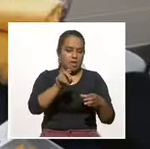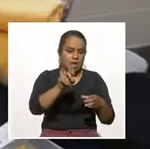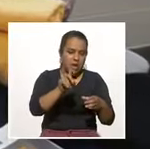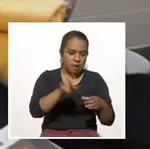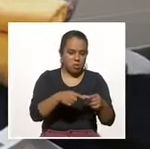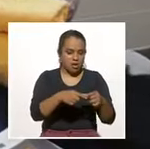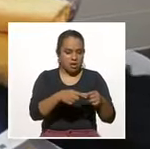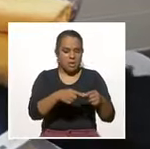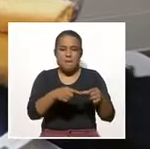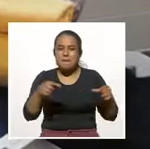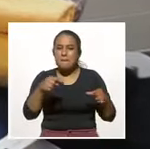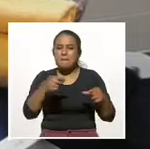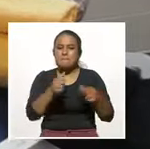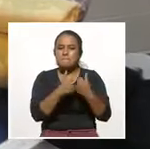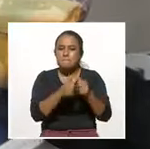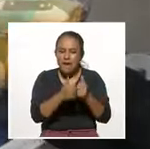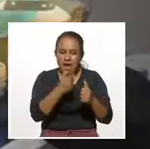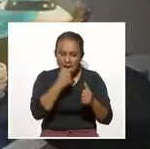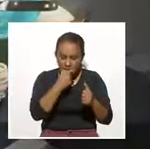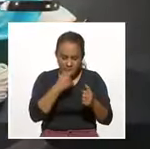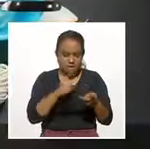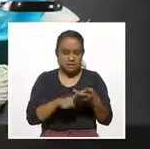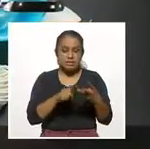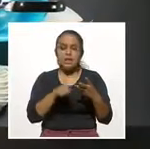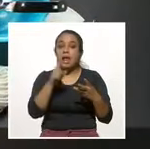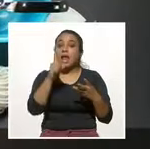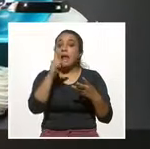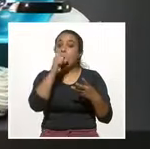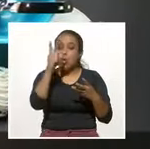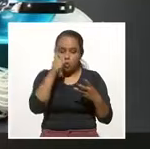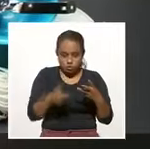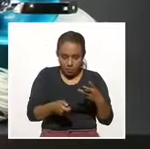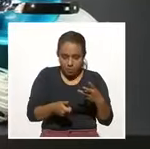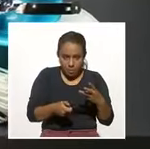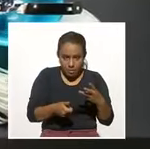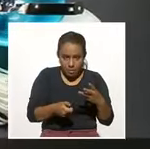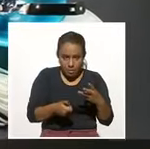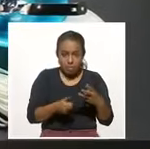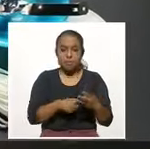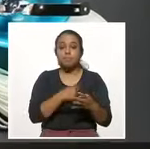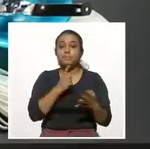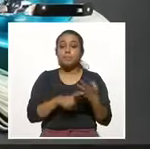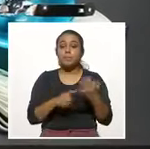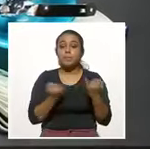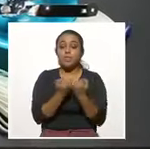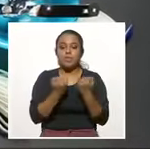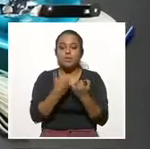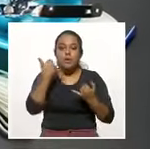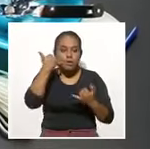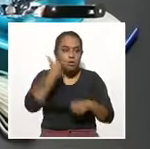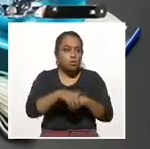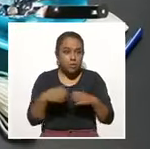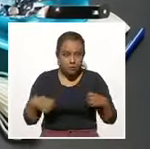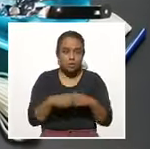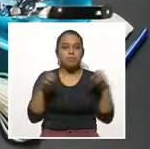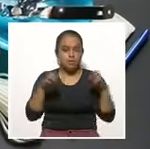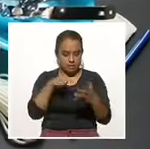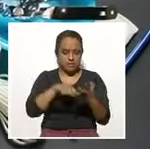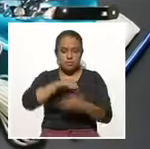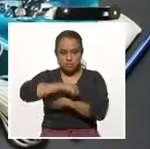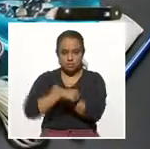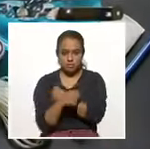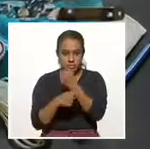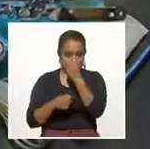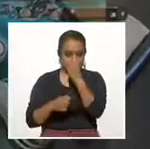barras energéticas, una linterna y tener los contactos de emergencia. Además de